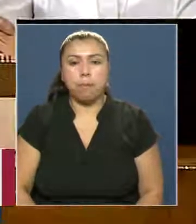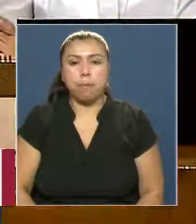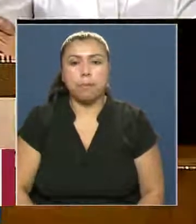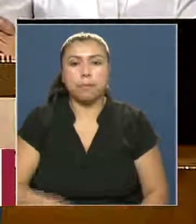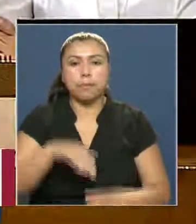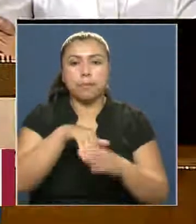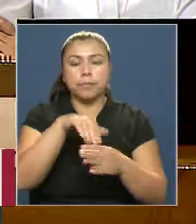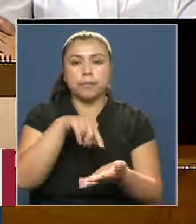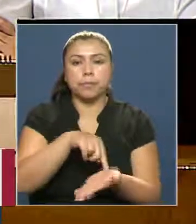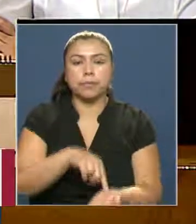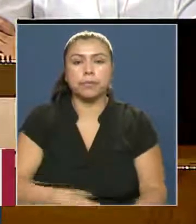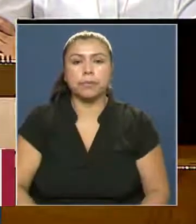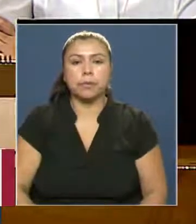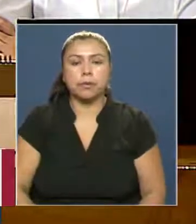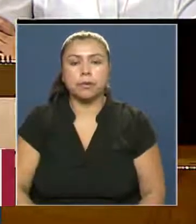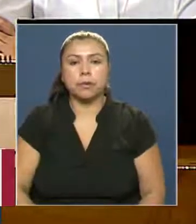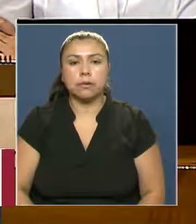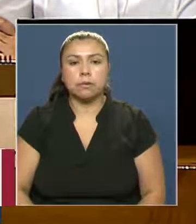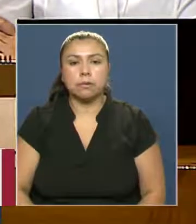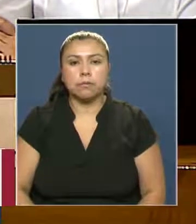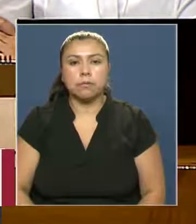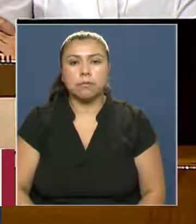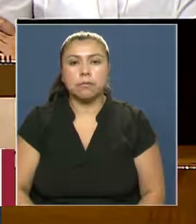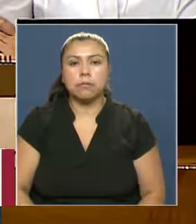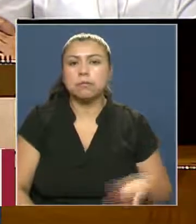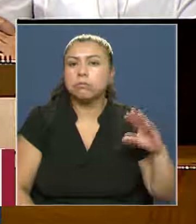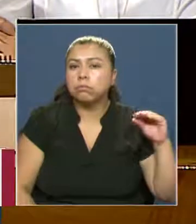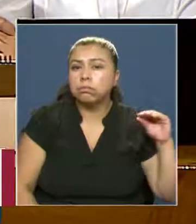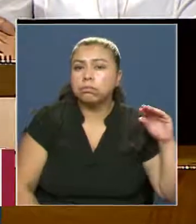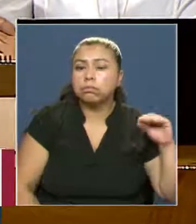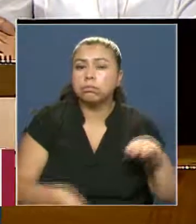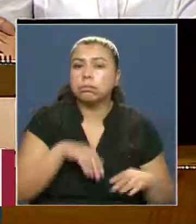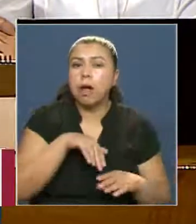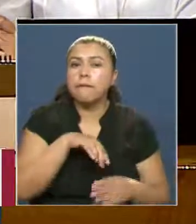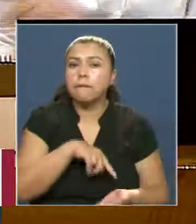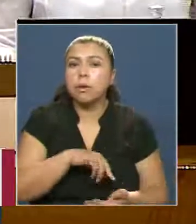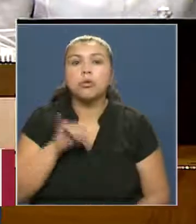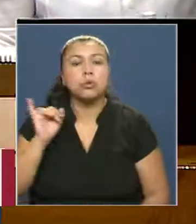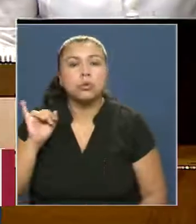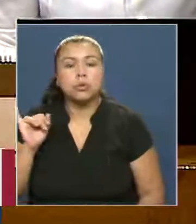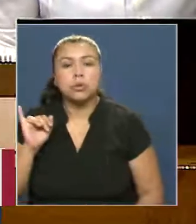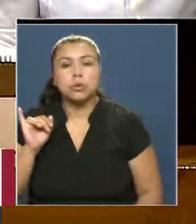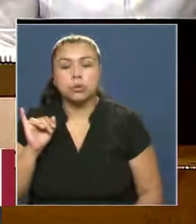En votación. Hay que poner en votación. Ahí está. Ahora sí.